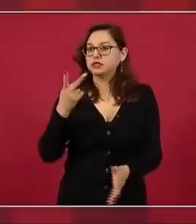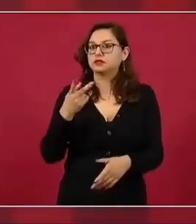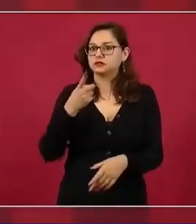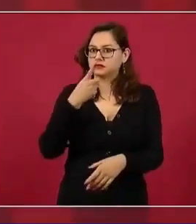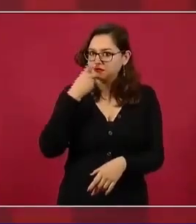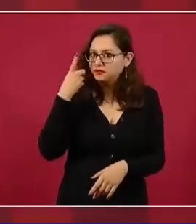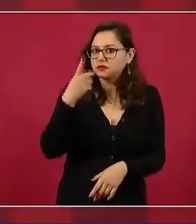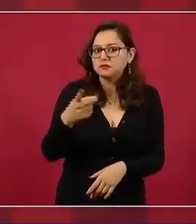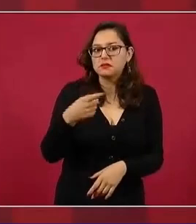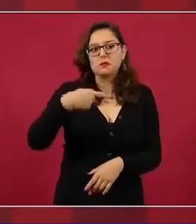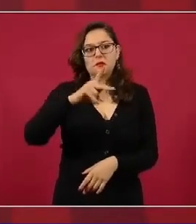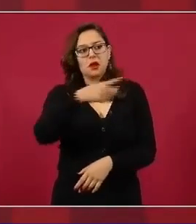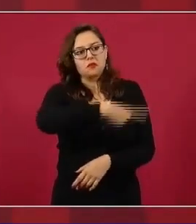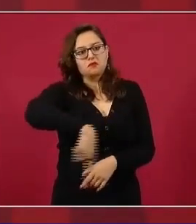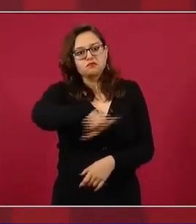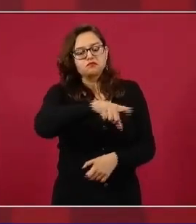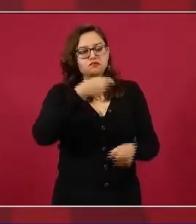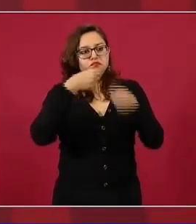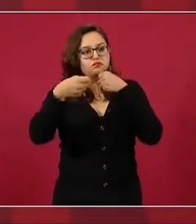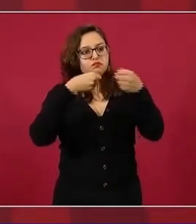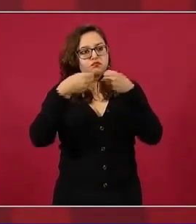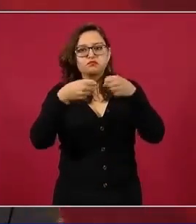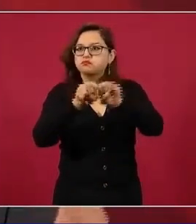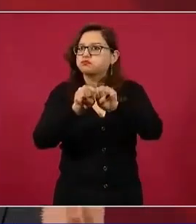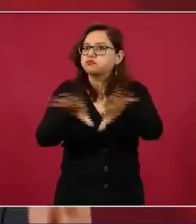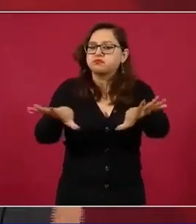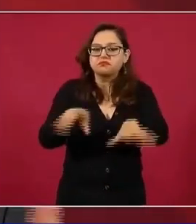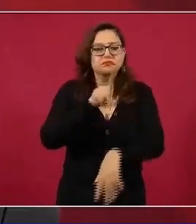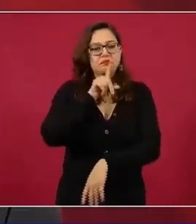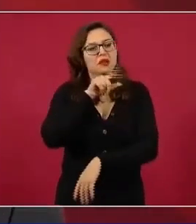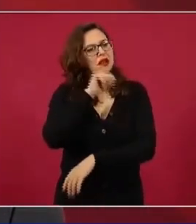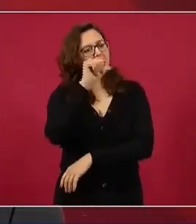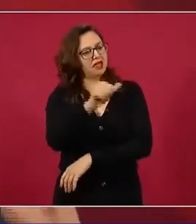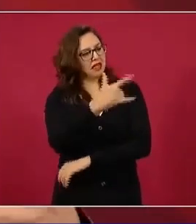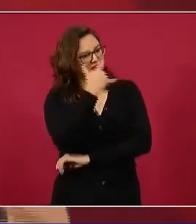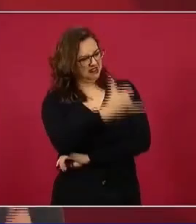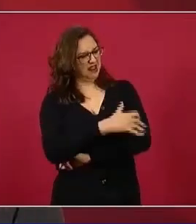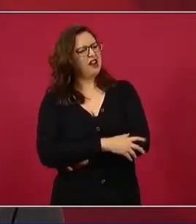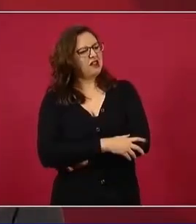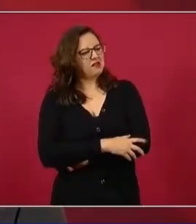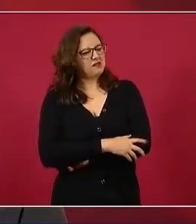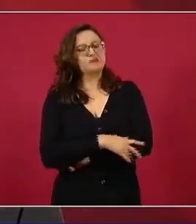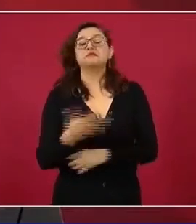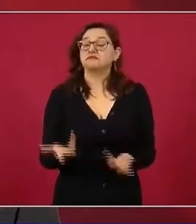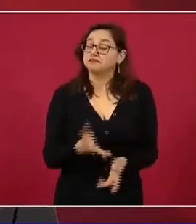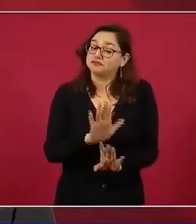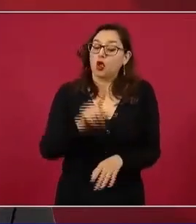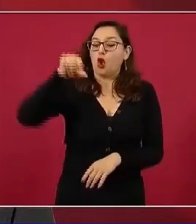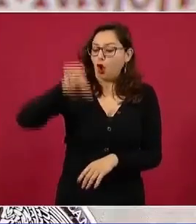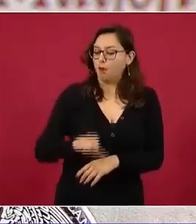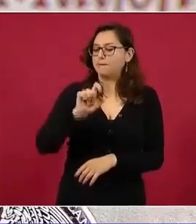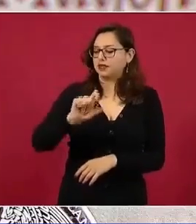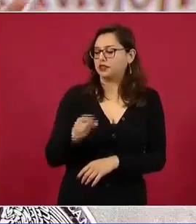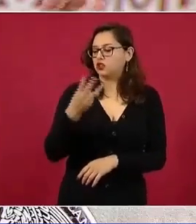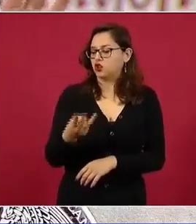investigar sobre qué es eso. Pero hoy es 22 de febrero, hace 3 años la Suprema Corte estableció